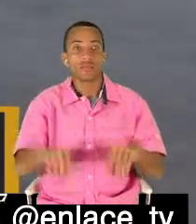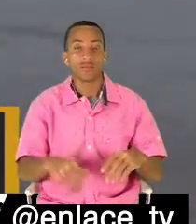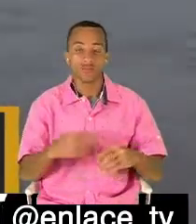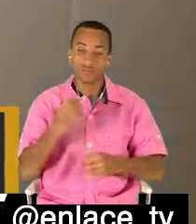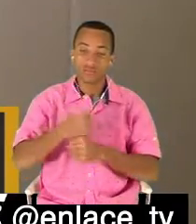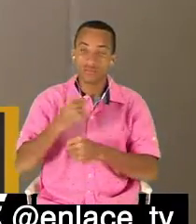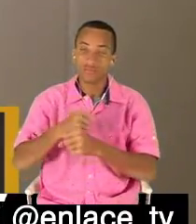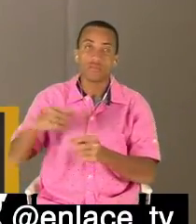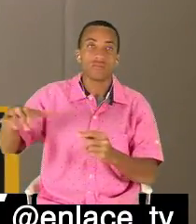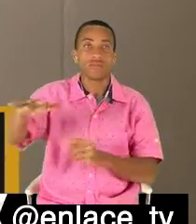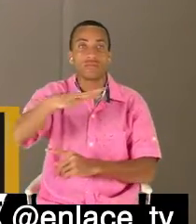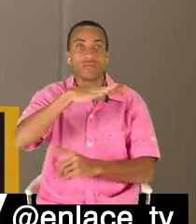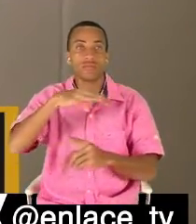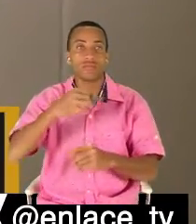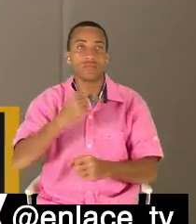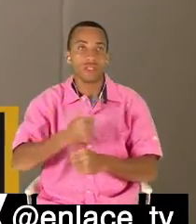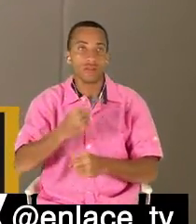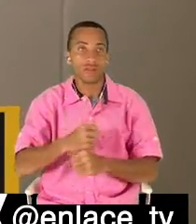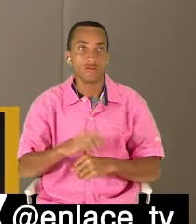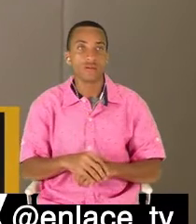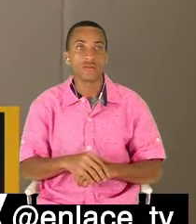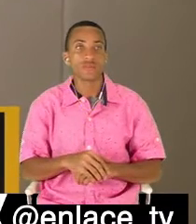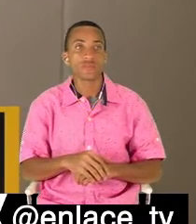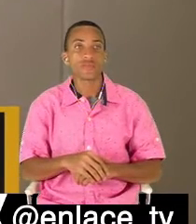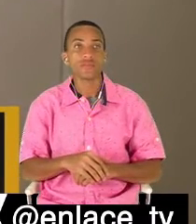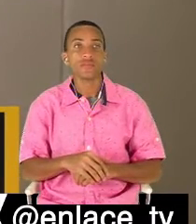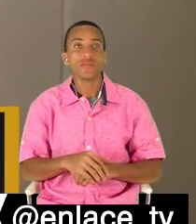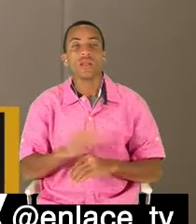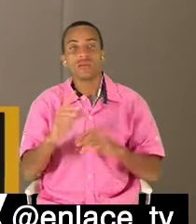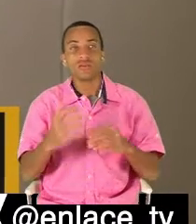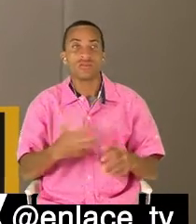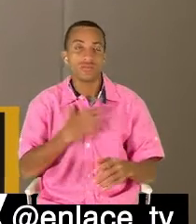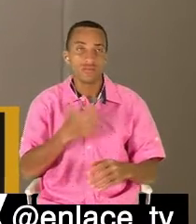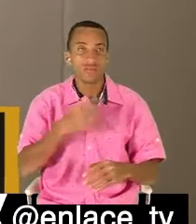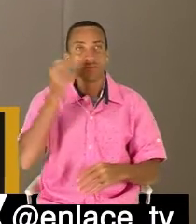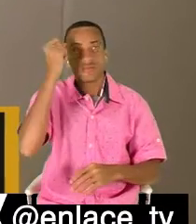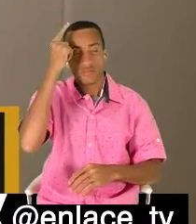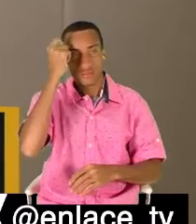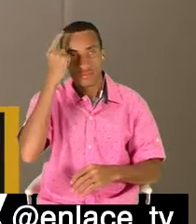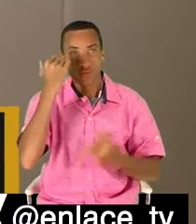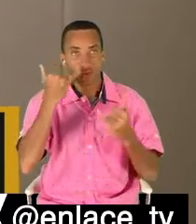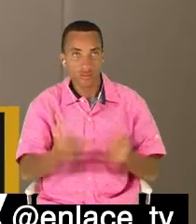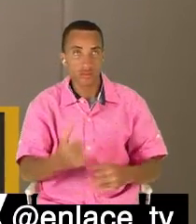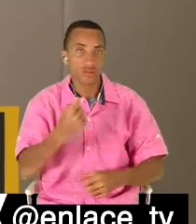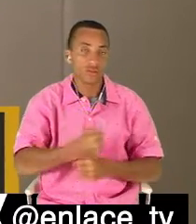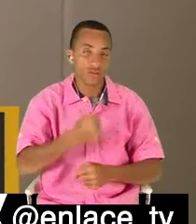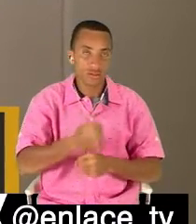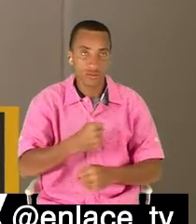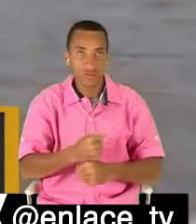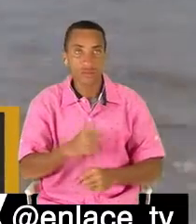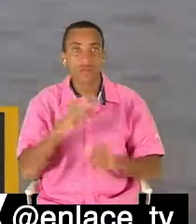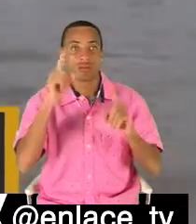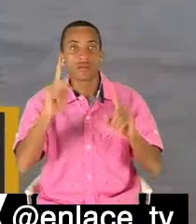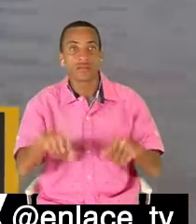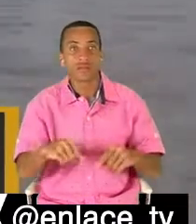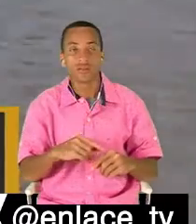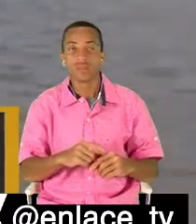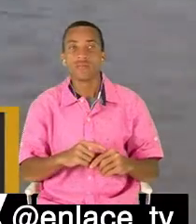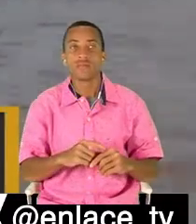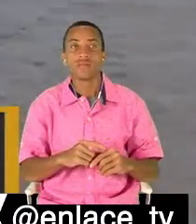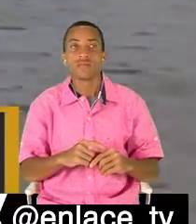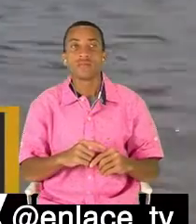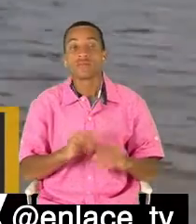su compañía. Elementos de reclamo, pero entendemos y estamos hoy trabajando toda la construcción y perforación de elementos dentro del puerto.